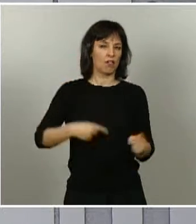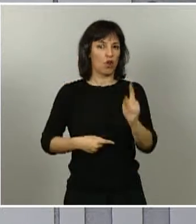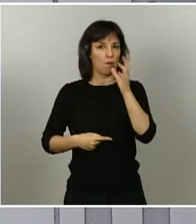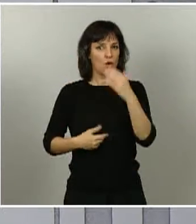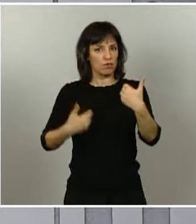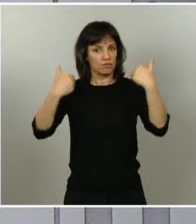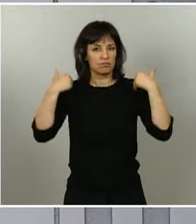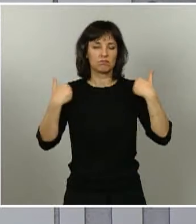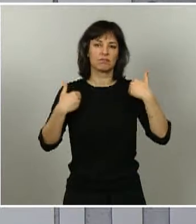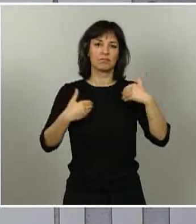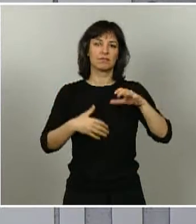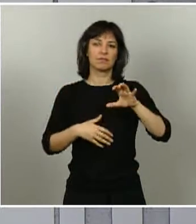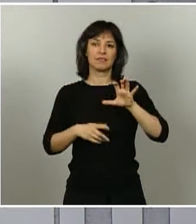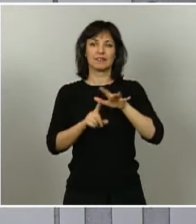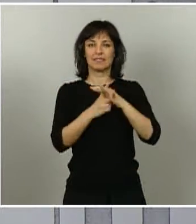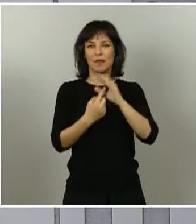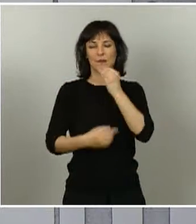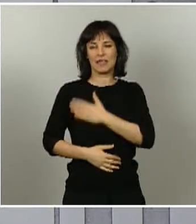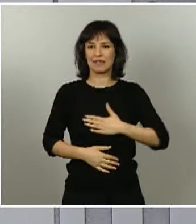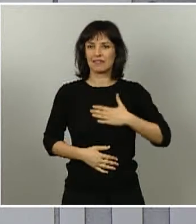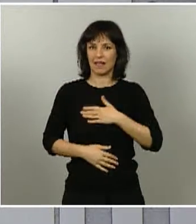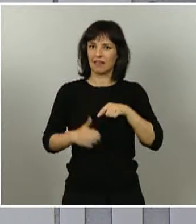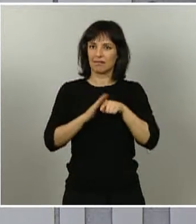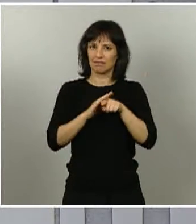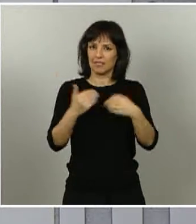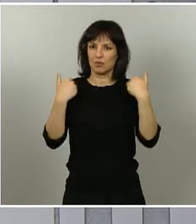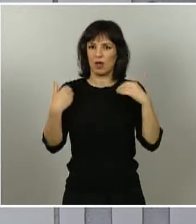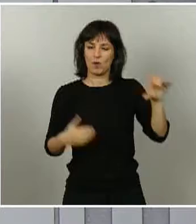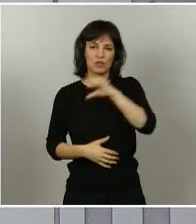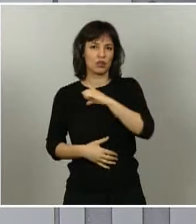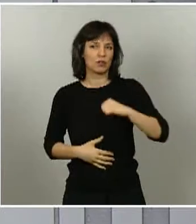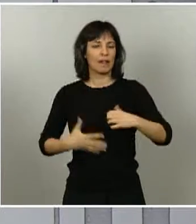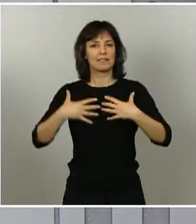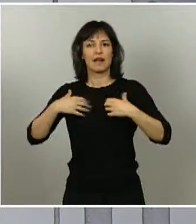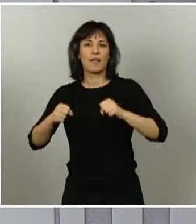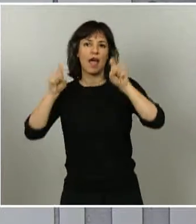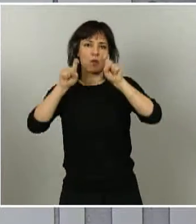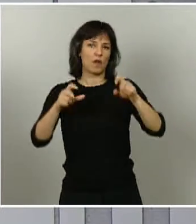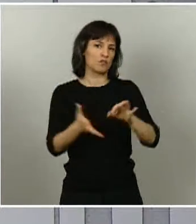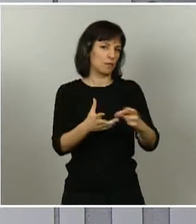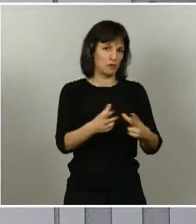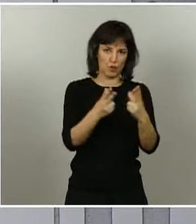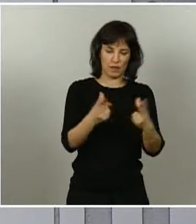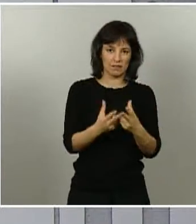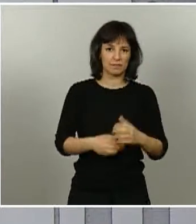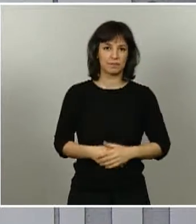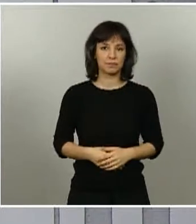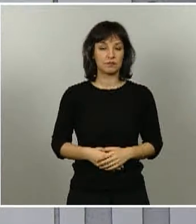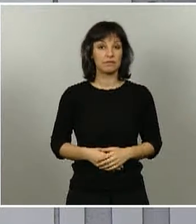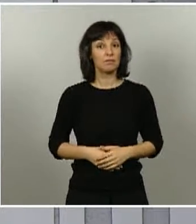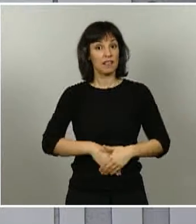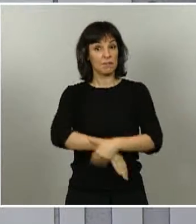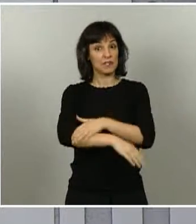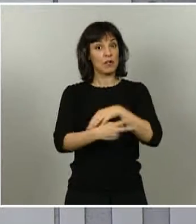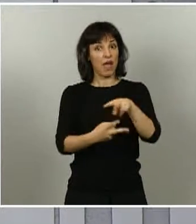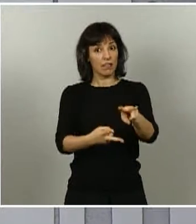en algo tan importante como la sanidad, como la educación o los servicios sociales. Y sí decirle que, evidentemente, el Ministerio de Hacienda escucha